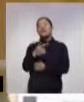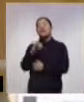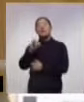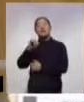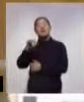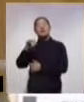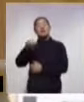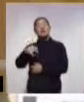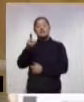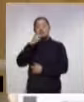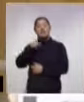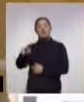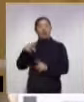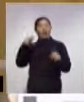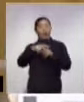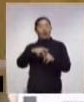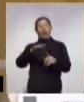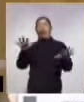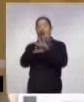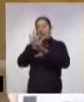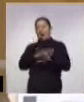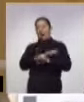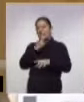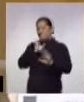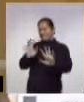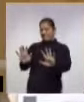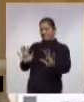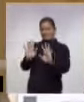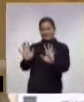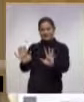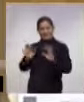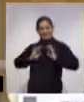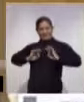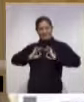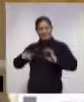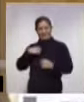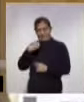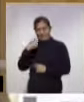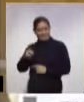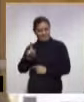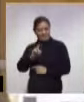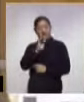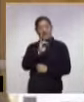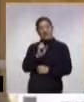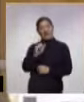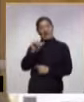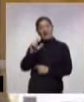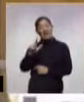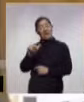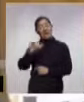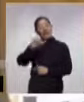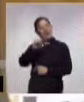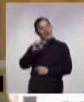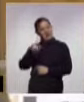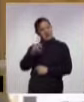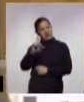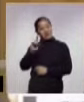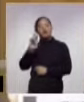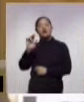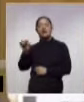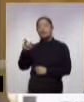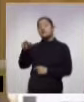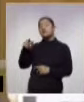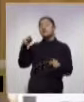tipo penal del feminicidio, aclaró ante diputados el fiscal Alejandro Hertz Manero. Se pronunció por mantener ese delito como